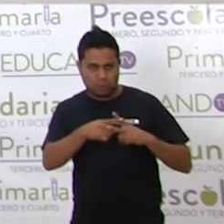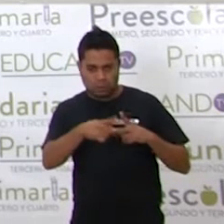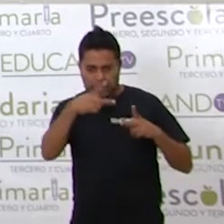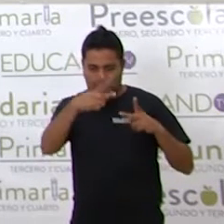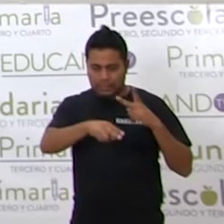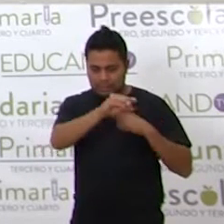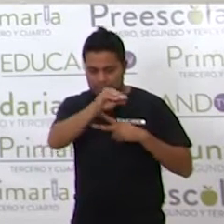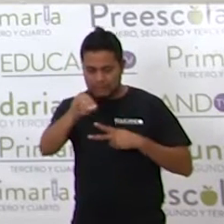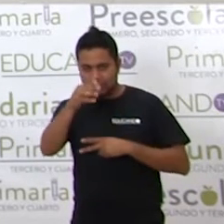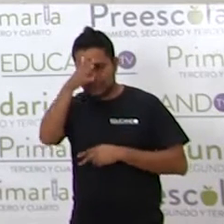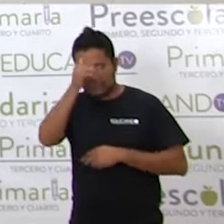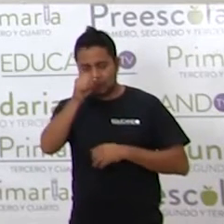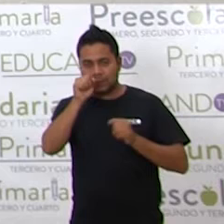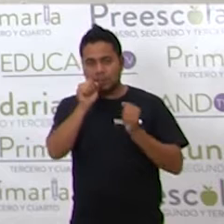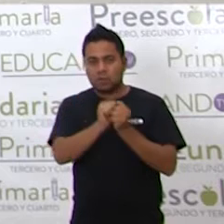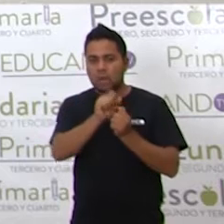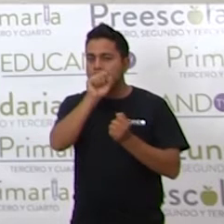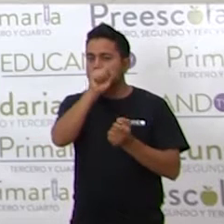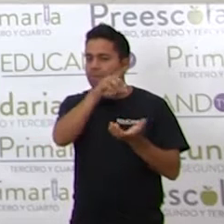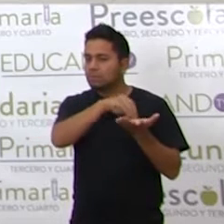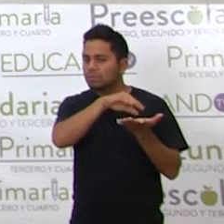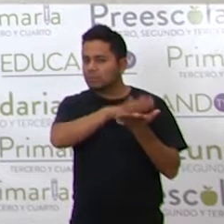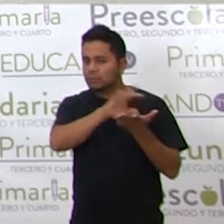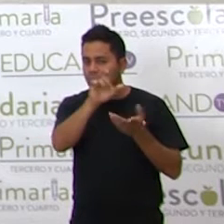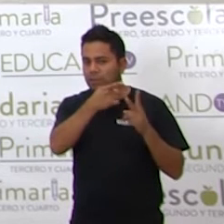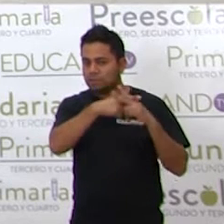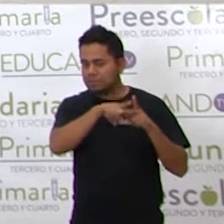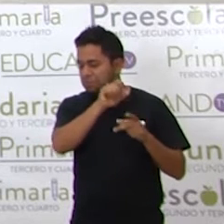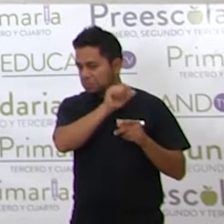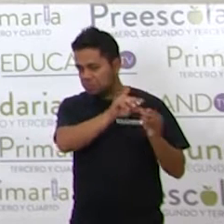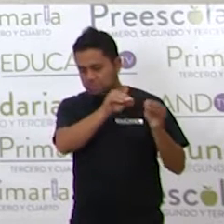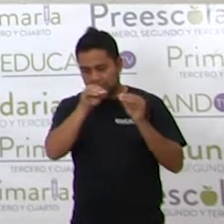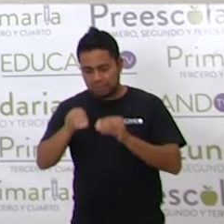estamos con los mismos datos iniciales.